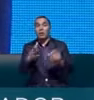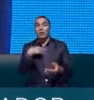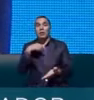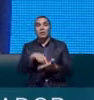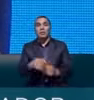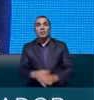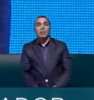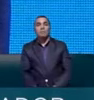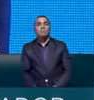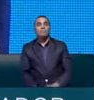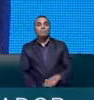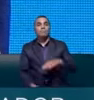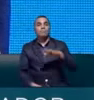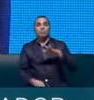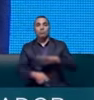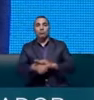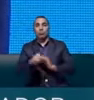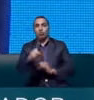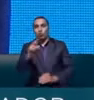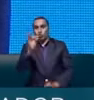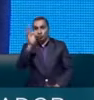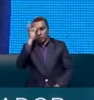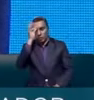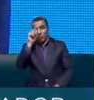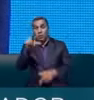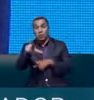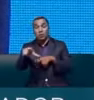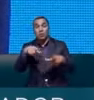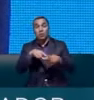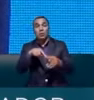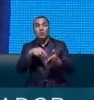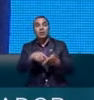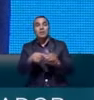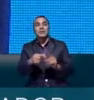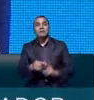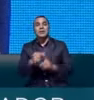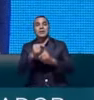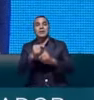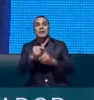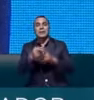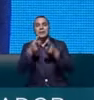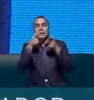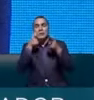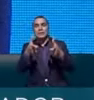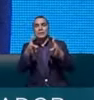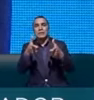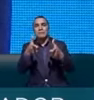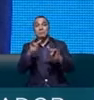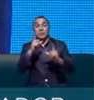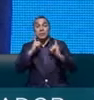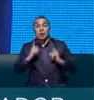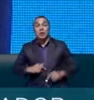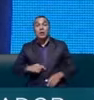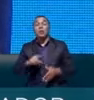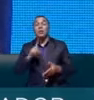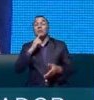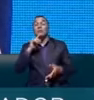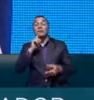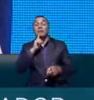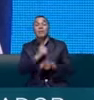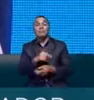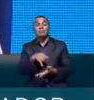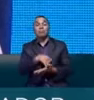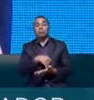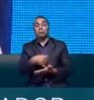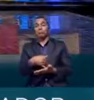se encuentra asilada en un hospital, en un área de terapia intensiva, y el estado de la paciente es un estado